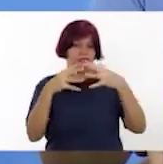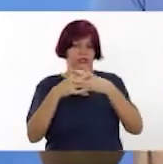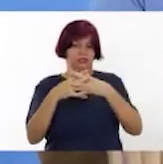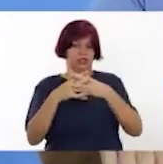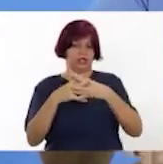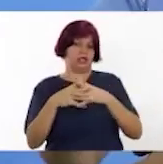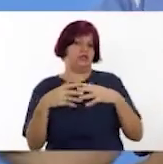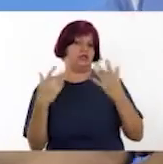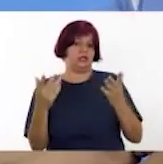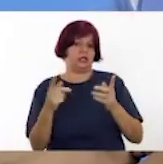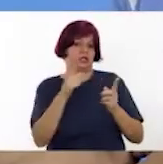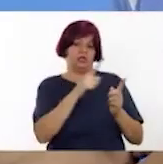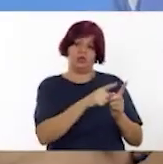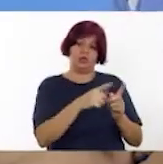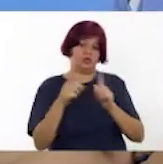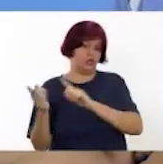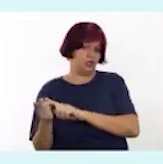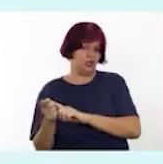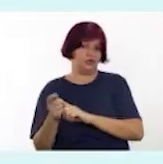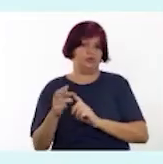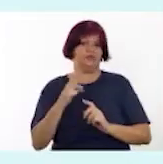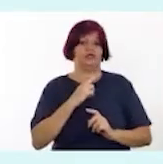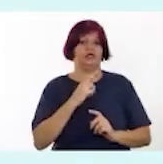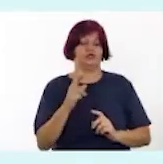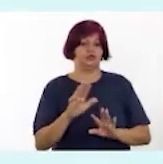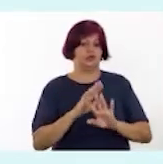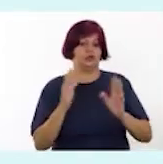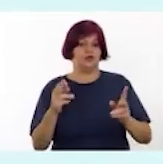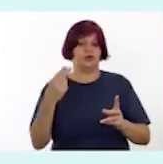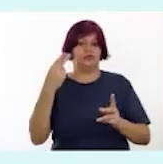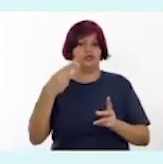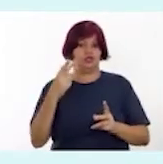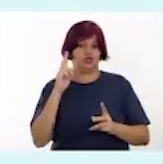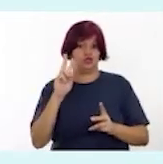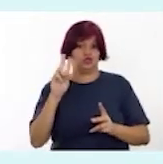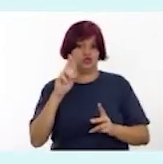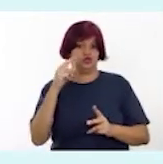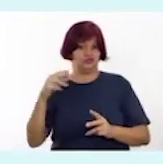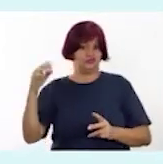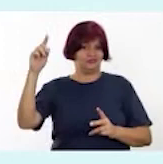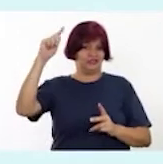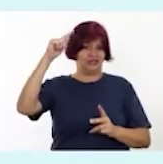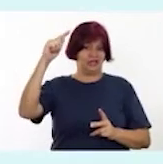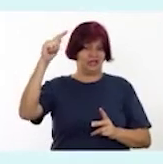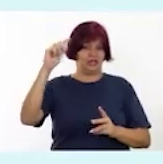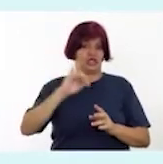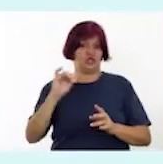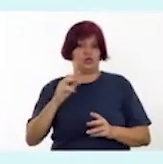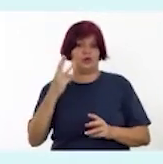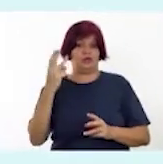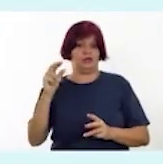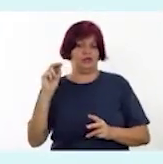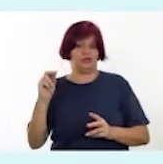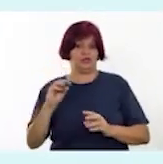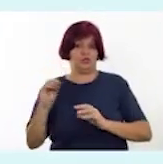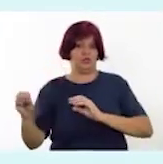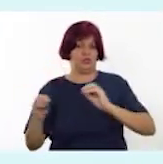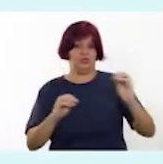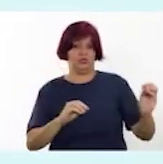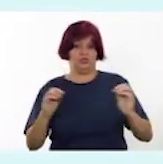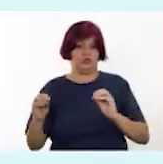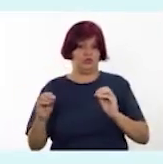una cuestión y la otra. El resultado, por ejemplo, de 2x igual a 32, cuando ustedes componen